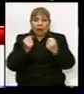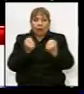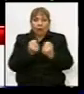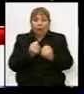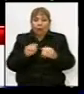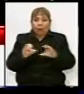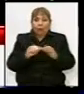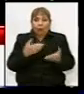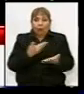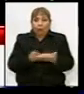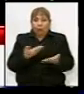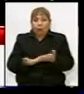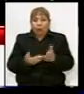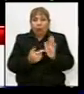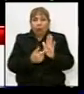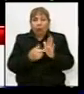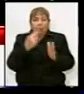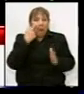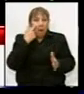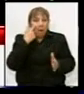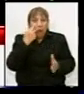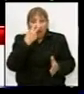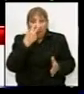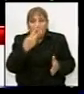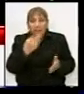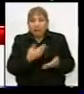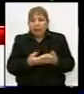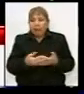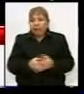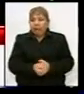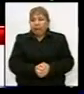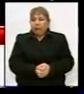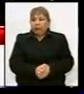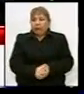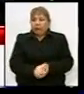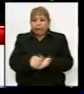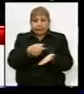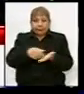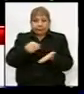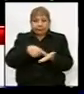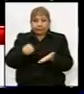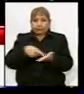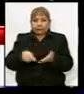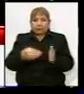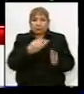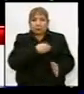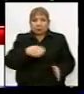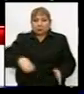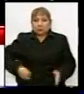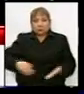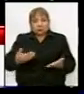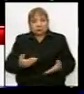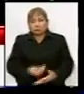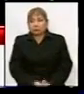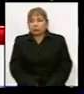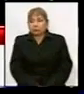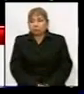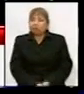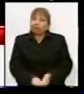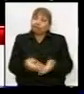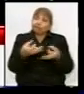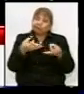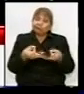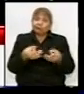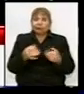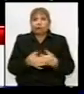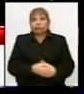se dieron para ver el pedido enviado por el presidente de la república y obviamente